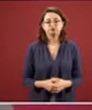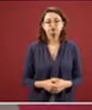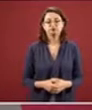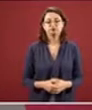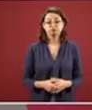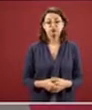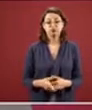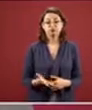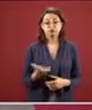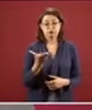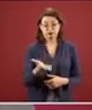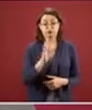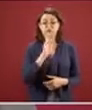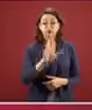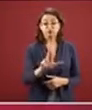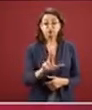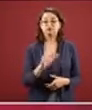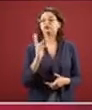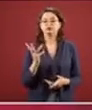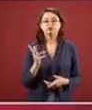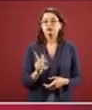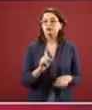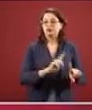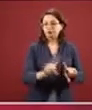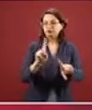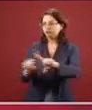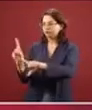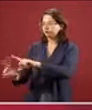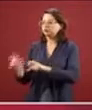le contesto a varios, porque lo que tú estás planteando,